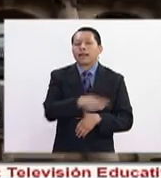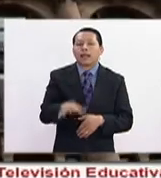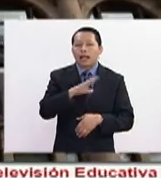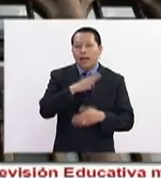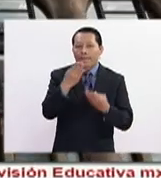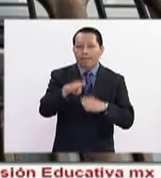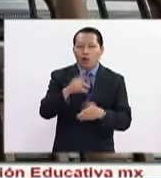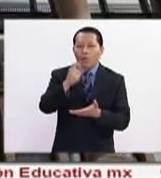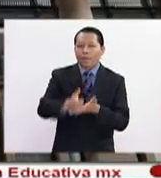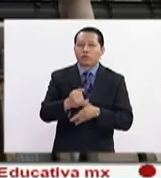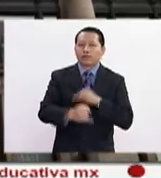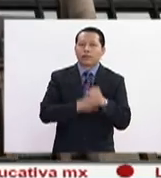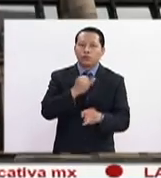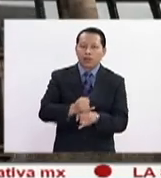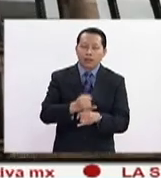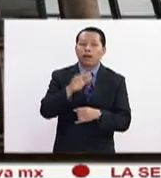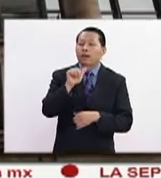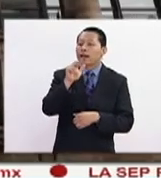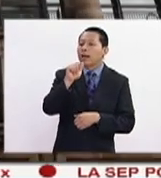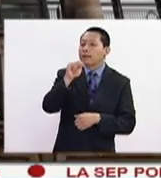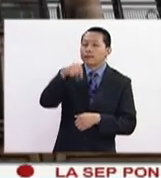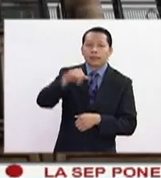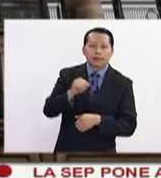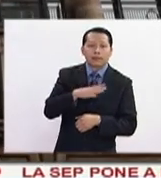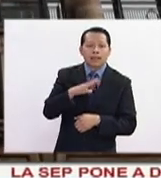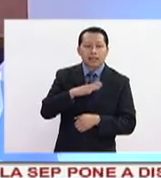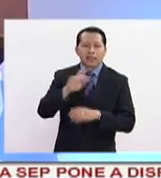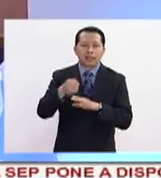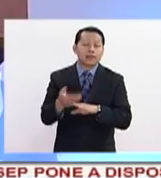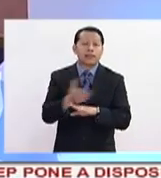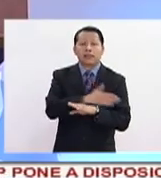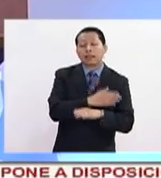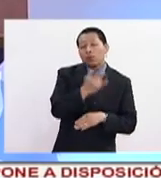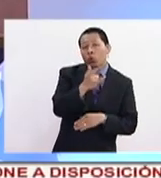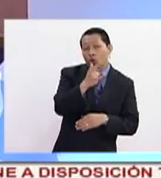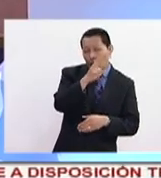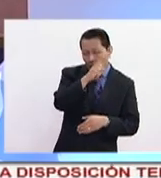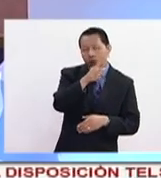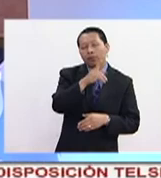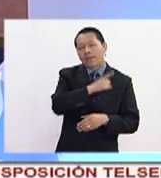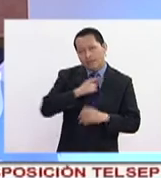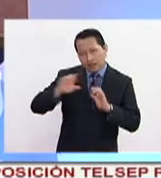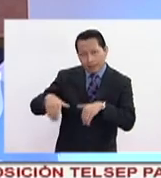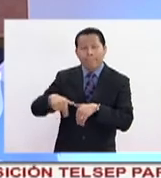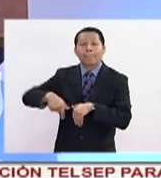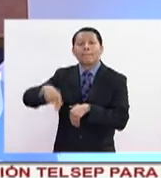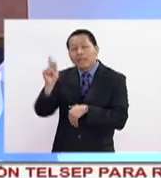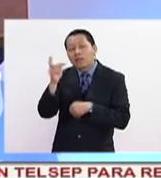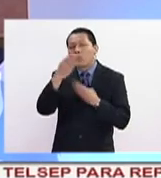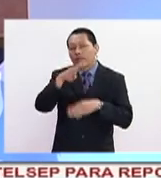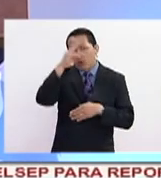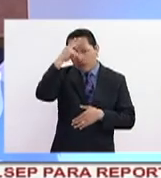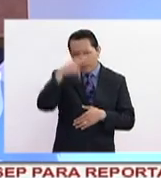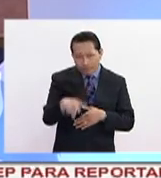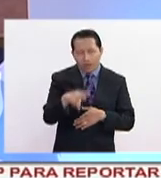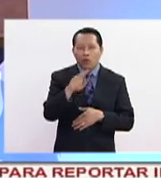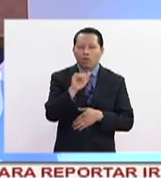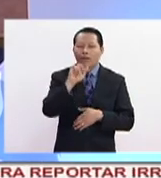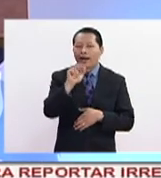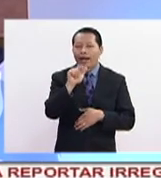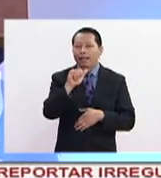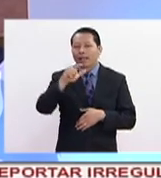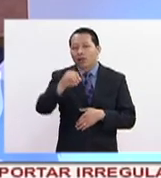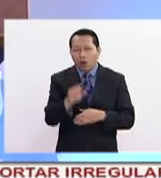Pagos Internacionales. Carstens debió ocupar el puesto desde junio pasado, sin embargo, su salida del Banco de México, de Banxico,